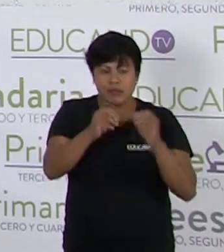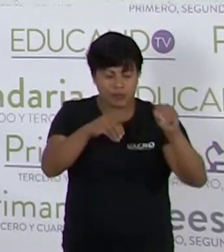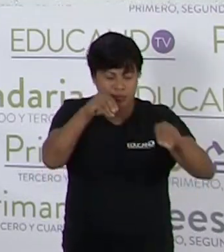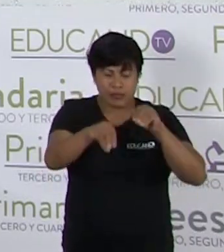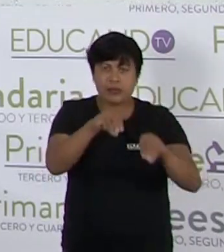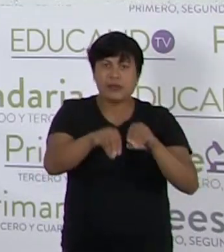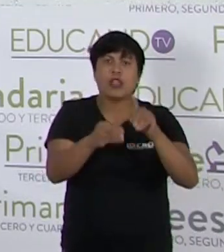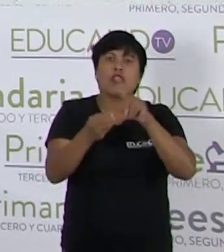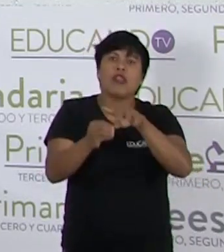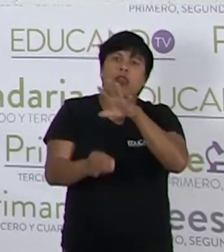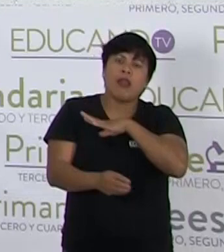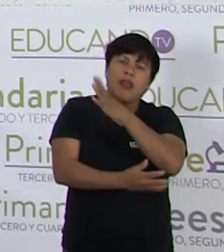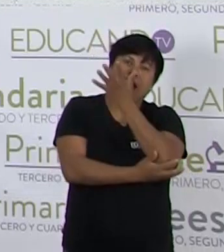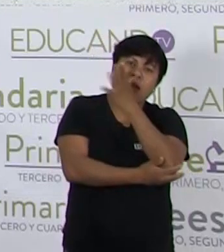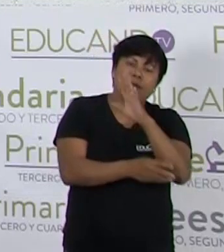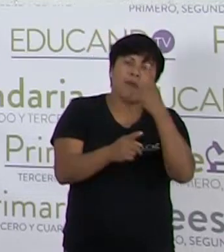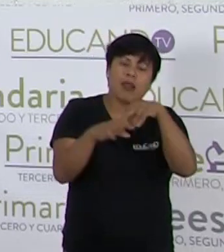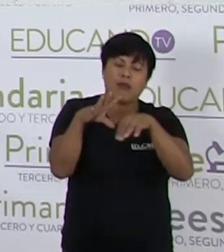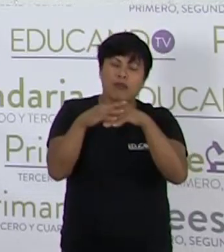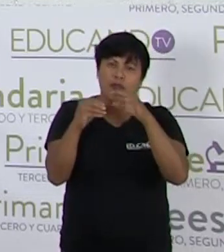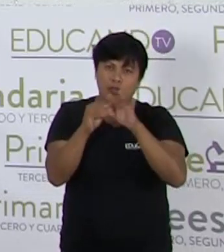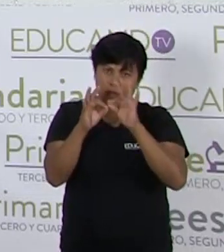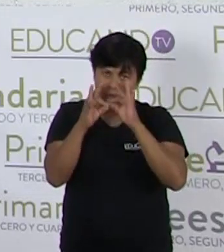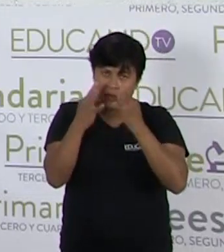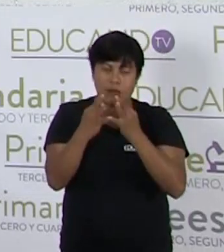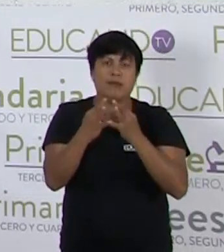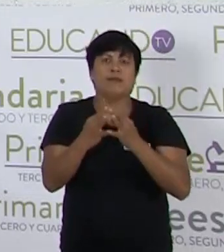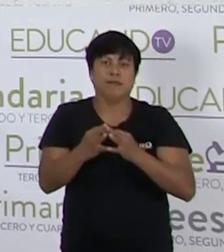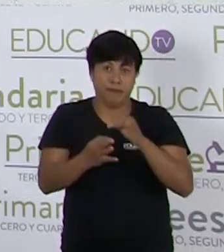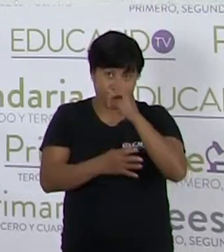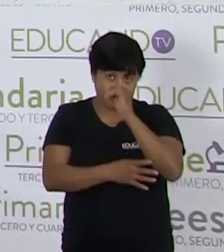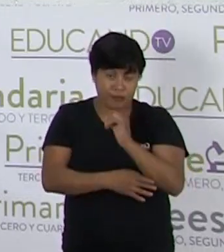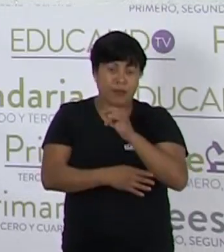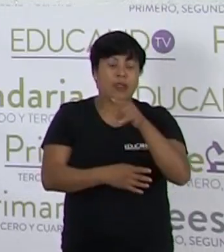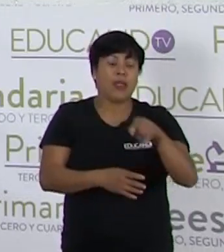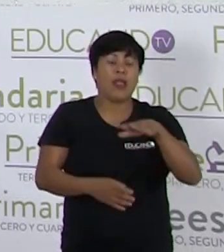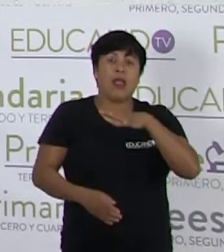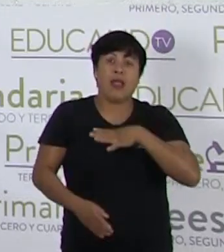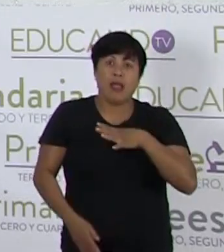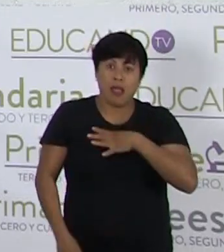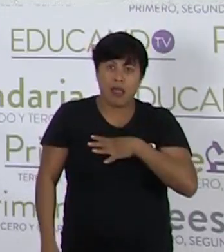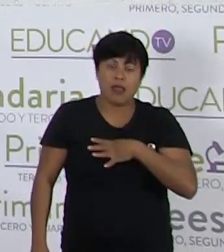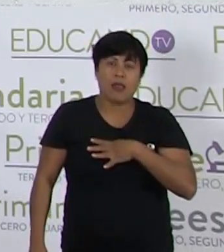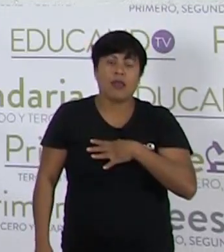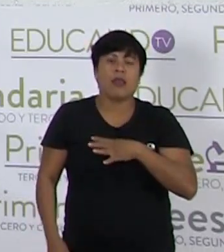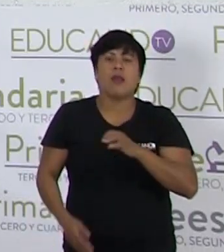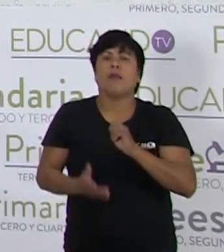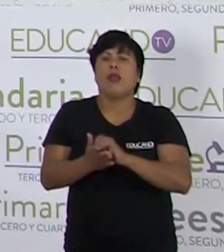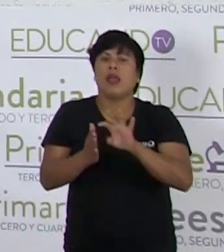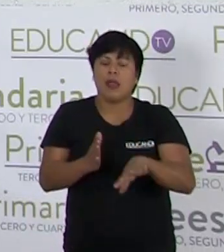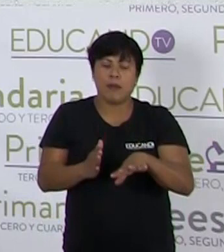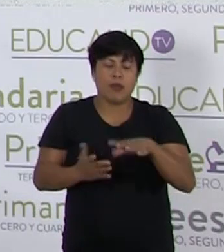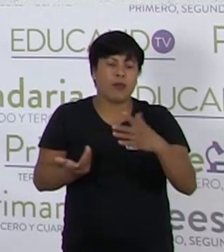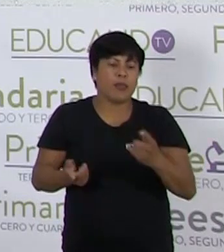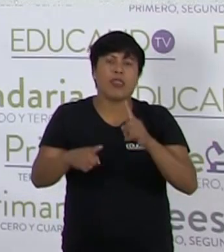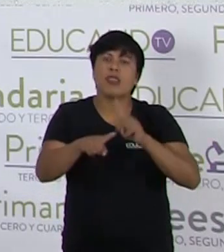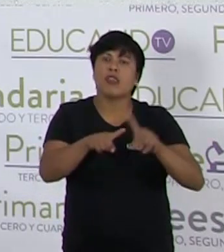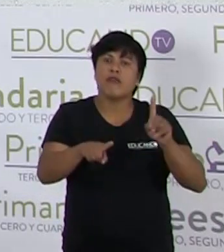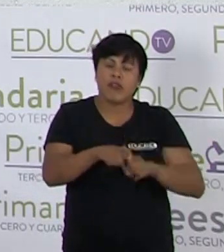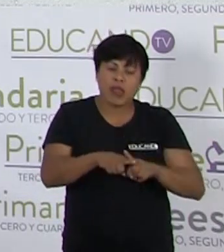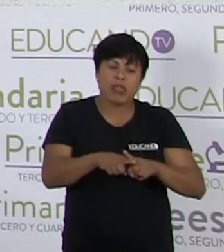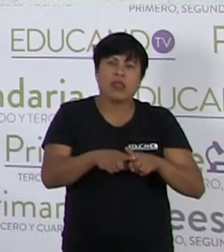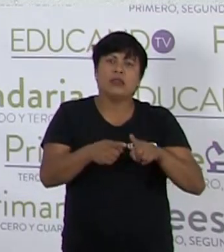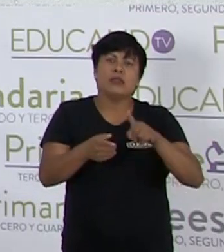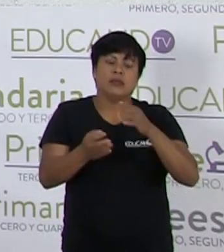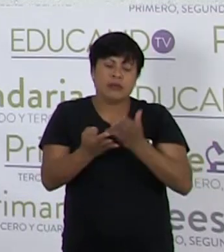hay árboles frutales, ¿sí? En este caso, vamos a hablar de varias